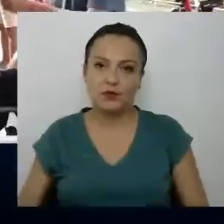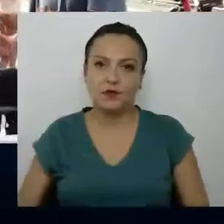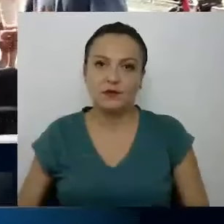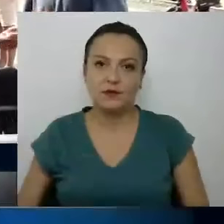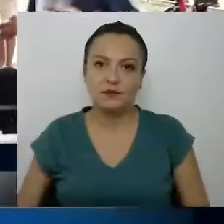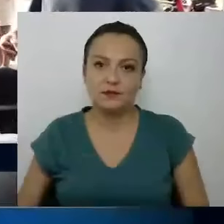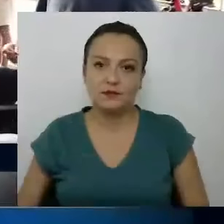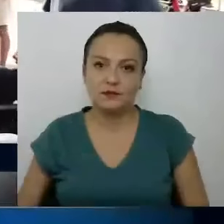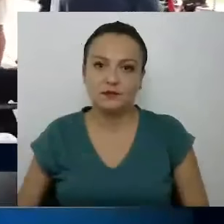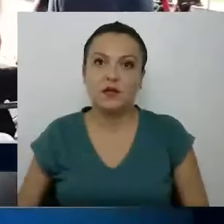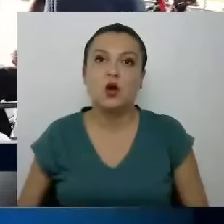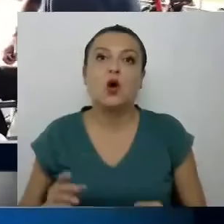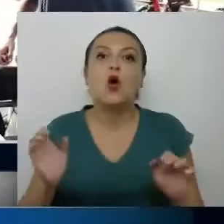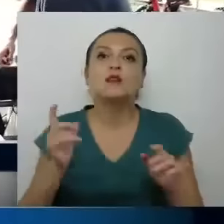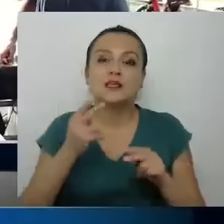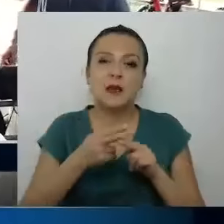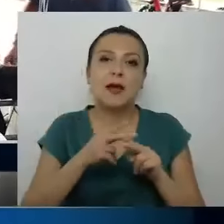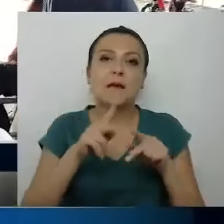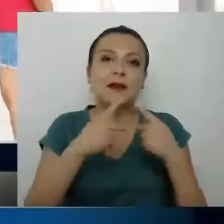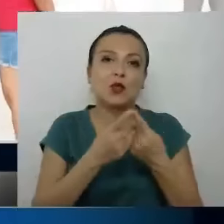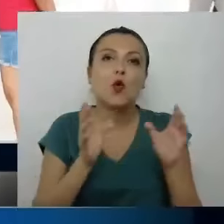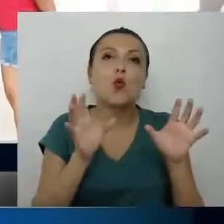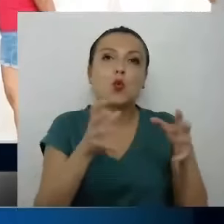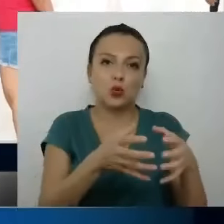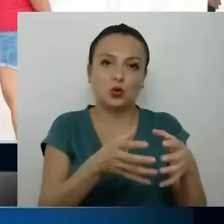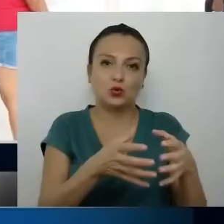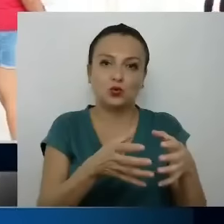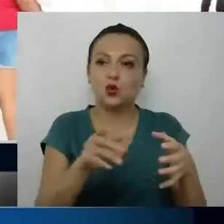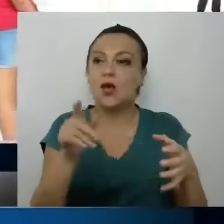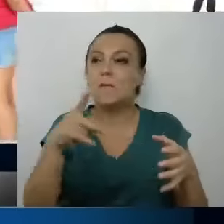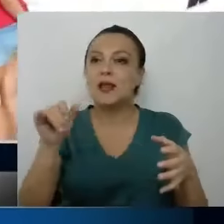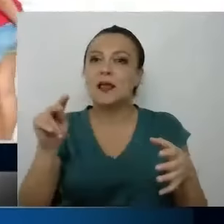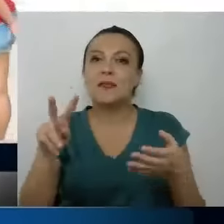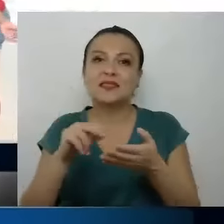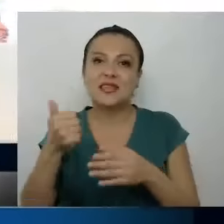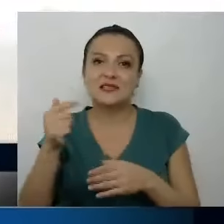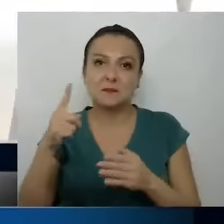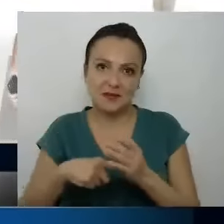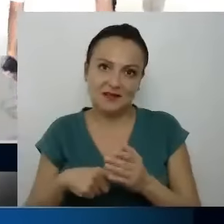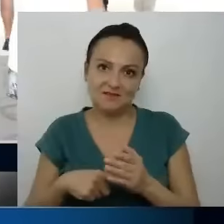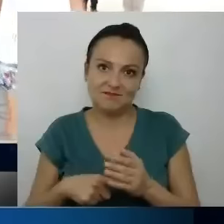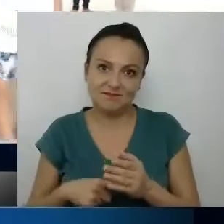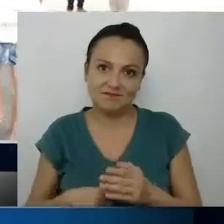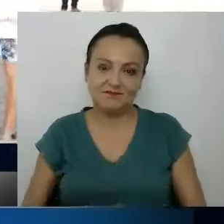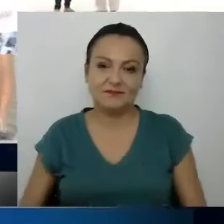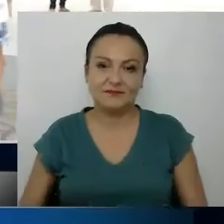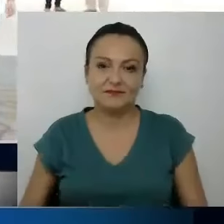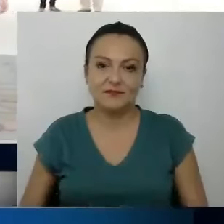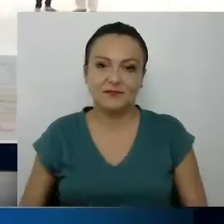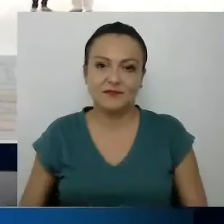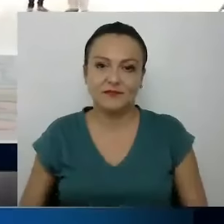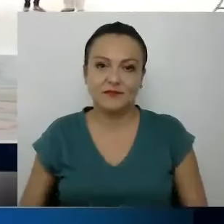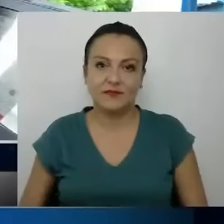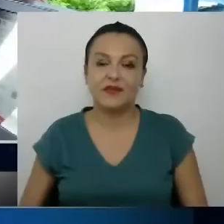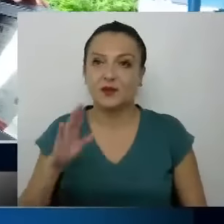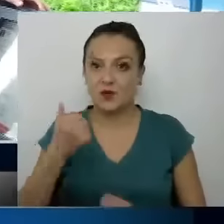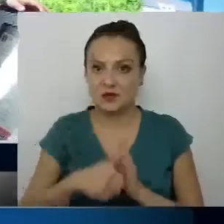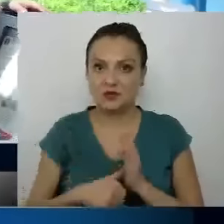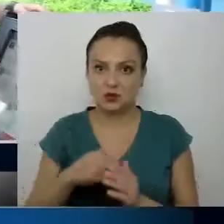Juntos sacó 12.000 votos, Liberación sacó 10.000, solo para tener una referencia. En las 5 elecciones